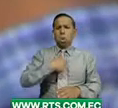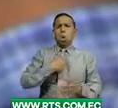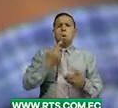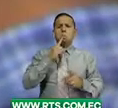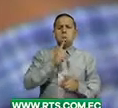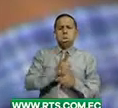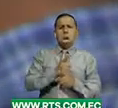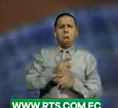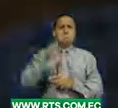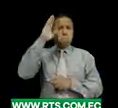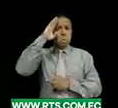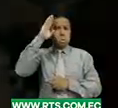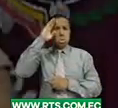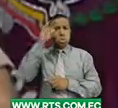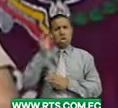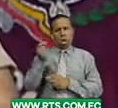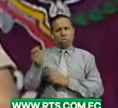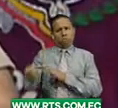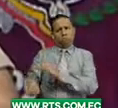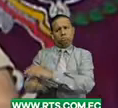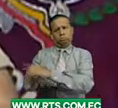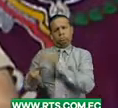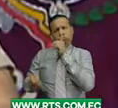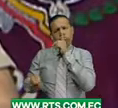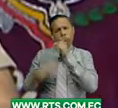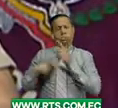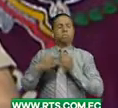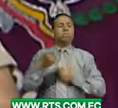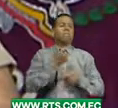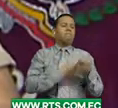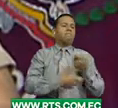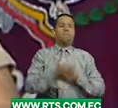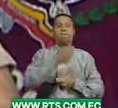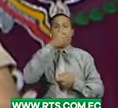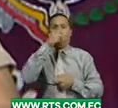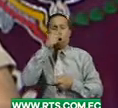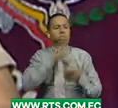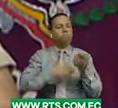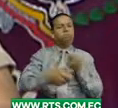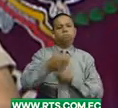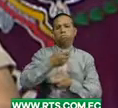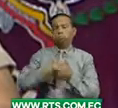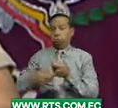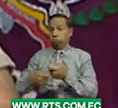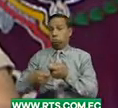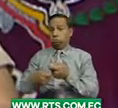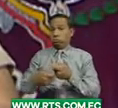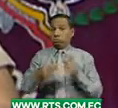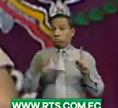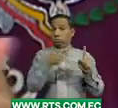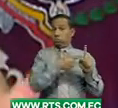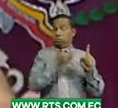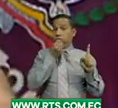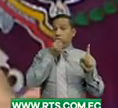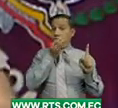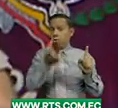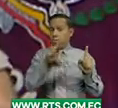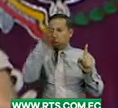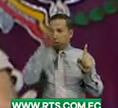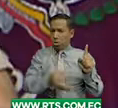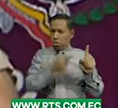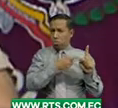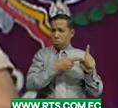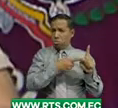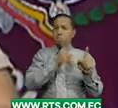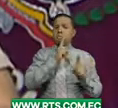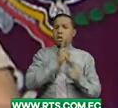y no me decían nada. De darse la investigación y de determinarse que existió, en este caso, el cometimiento de un delito, puntualmente una posible